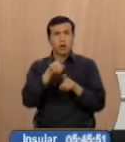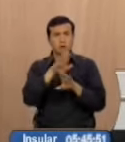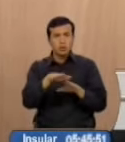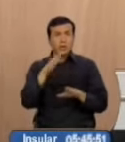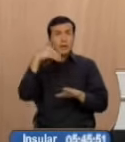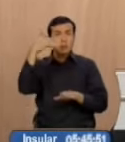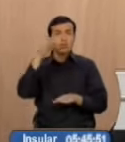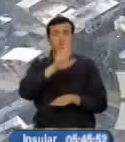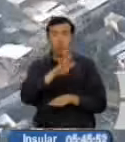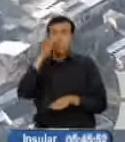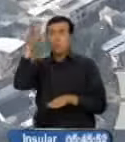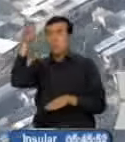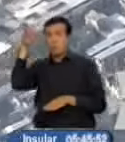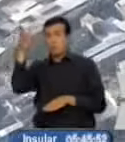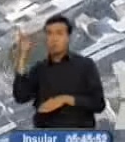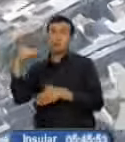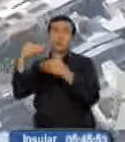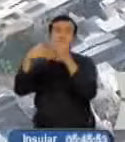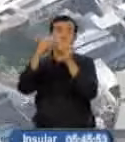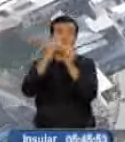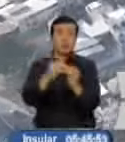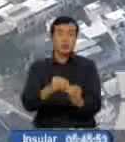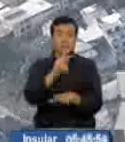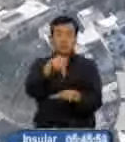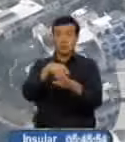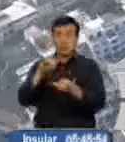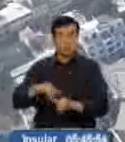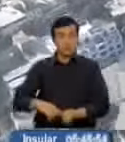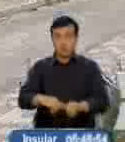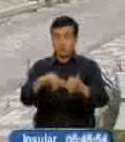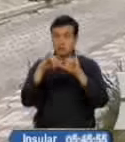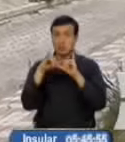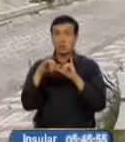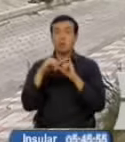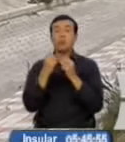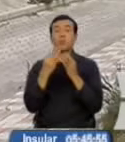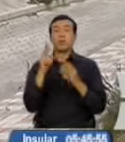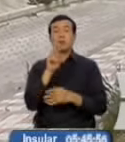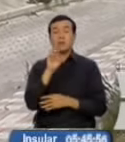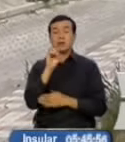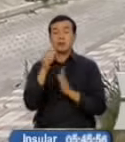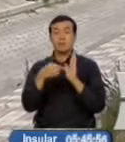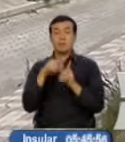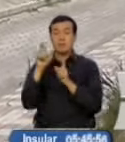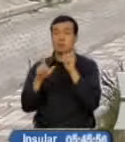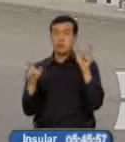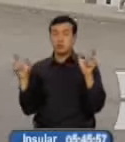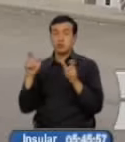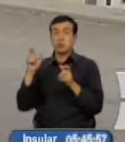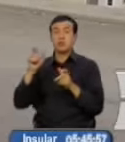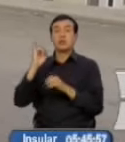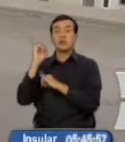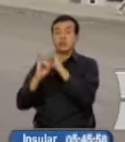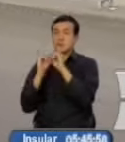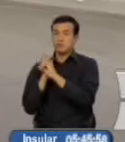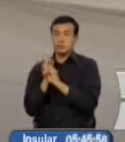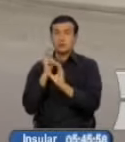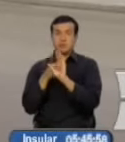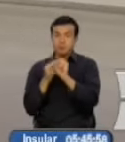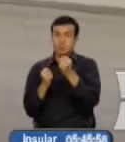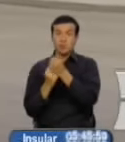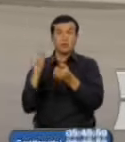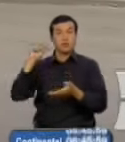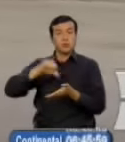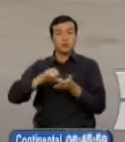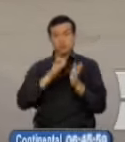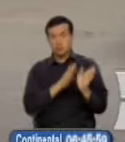futuros profesionales. Para la conferencia Hábitat 3 se han registrado alrededor de 20.000 extranjeros. Salvar la sostenibilidad de las urbes